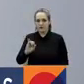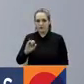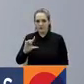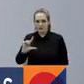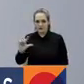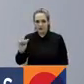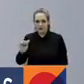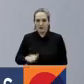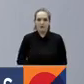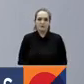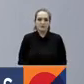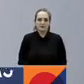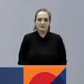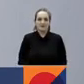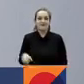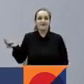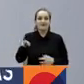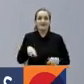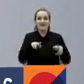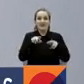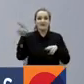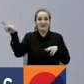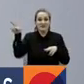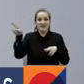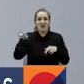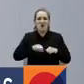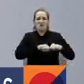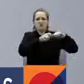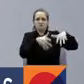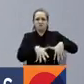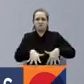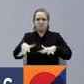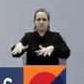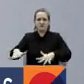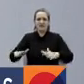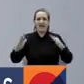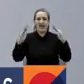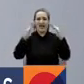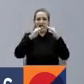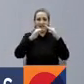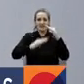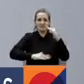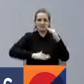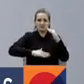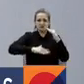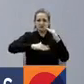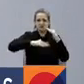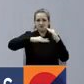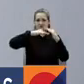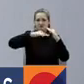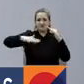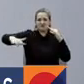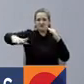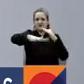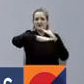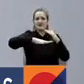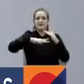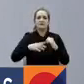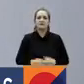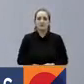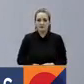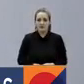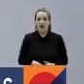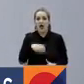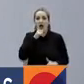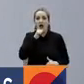El desbordamiento de la quebrada San José cubrió las paredes de las viviendas del barrio que lleva el mismo nombre del afluente en Sevilla, Valle del Cauca. El agua